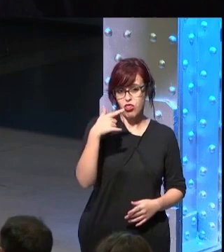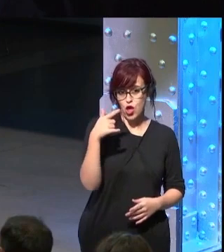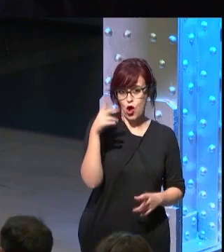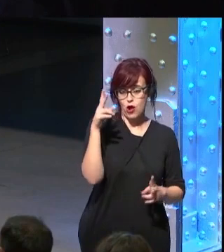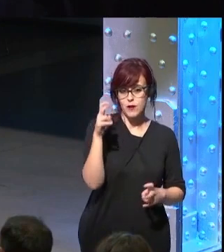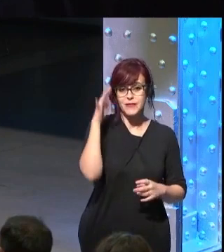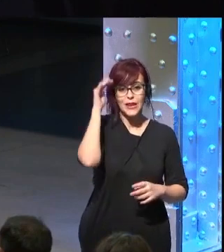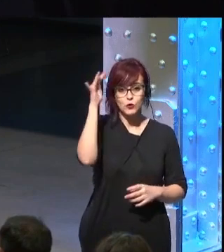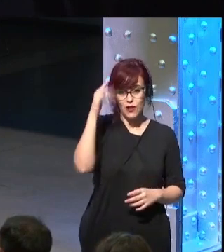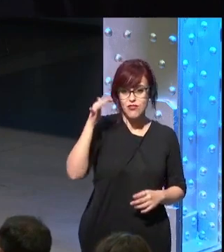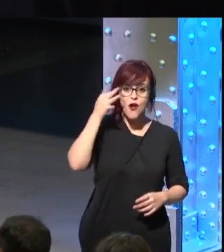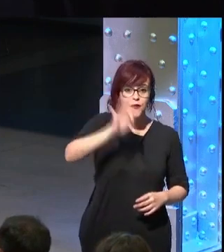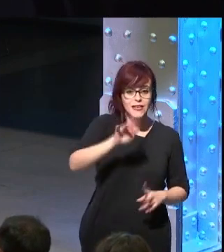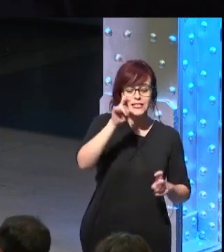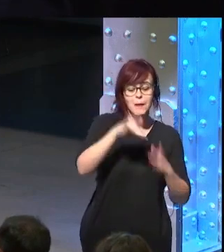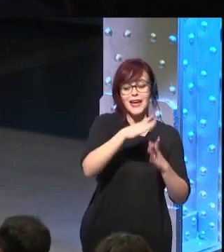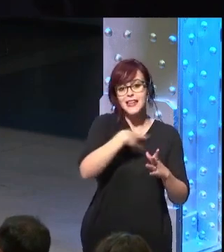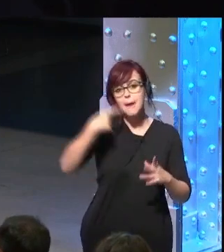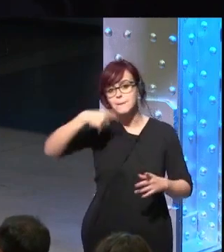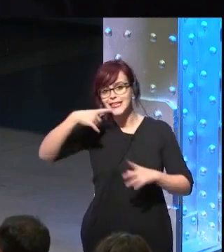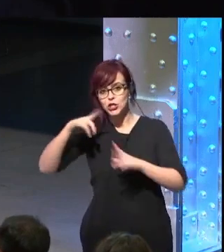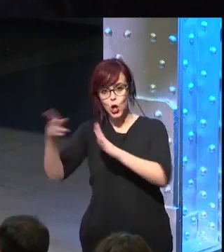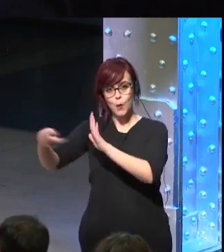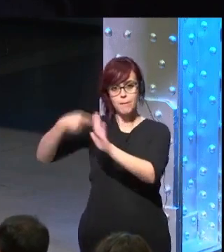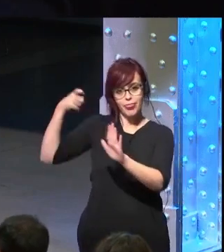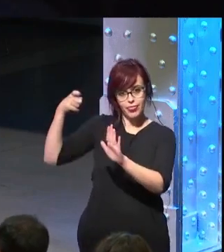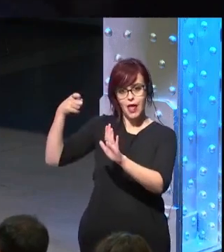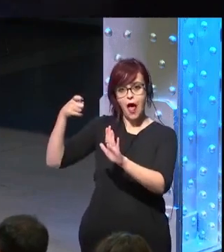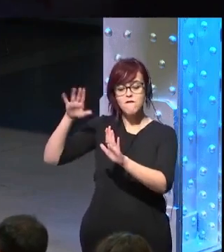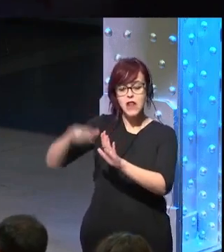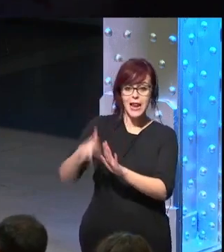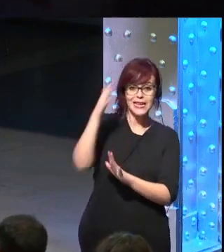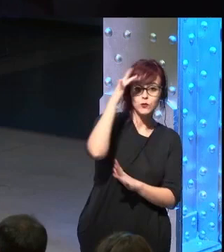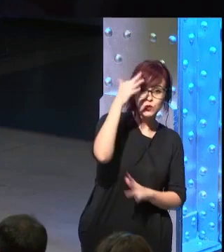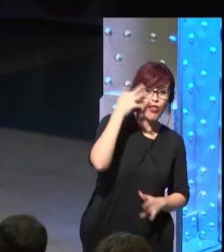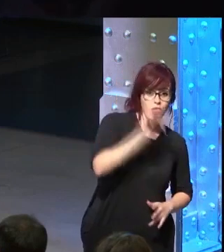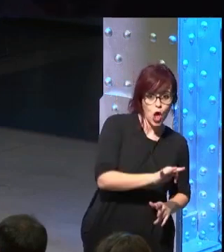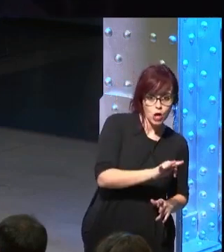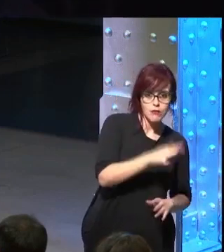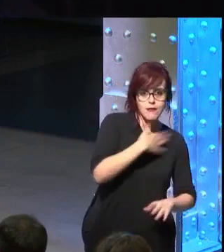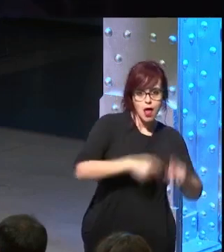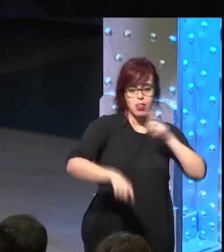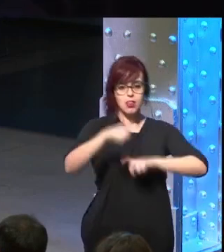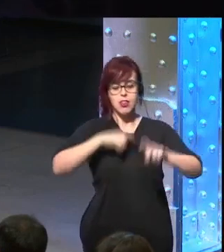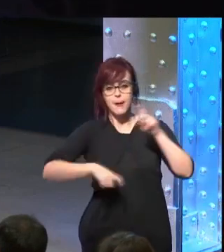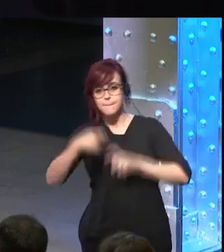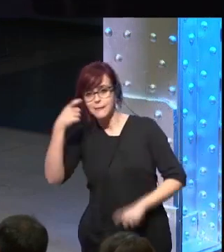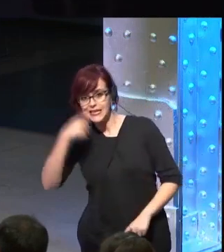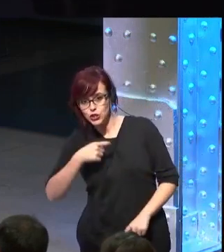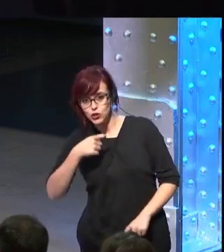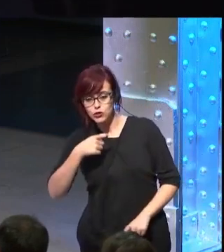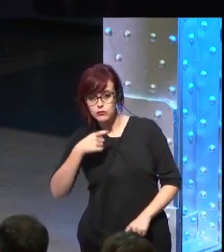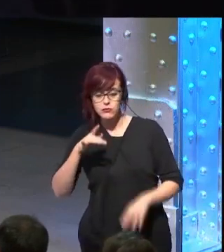pretendía evadirnos del mito, vuelve a caer en el mito. Porque ahí no surge, no